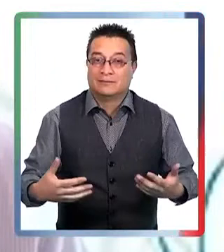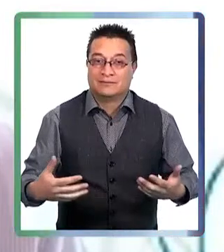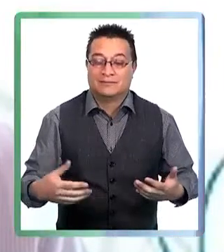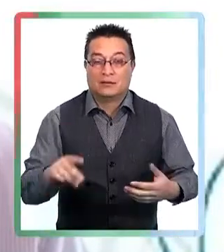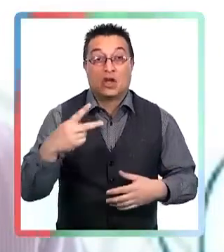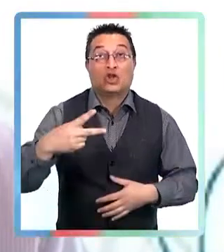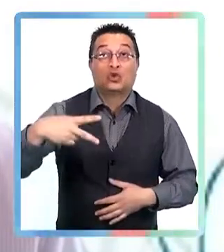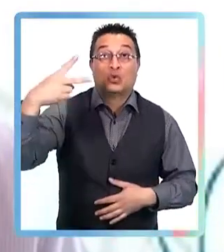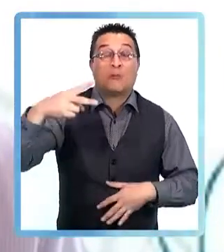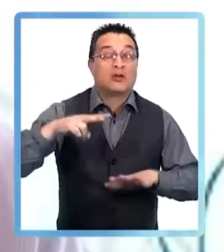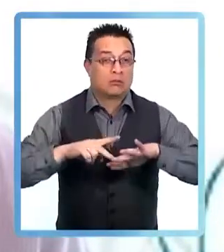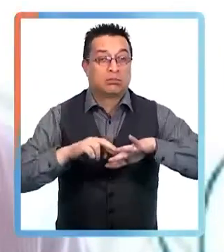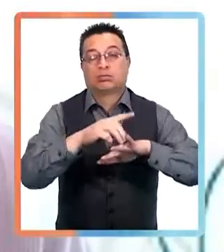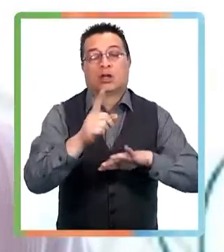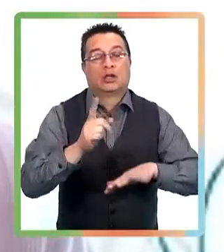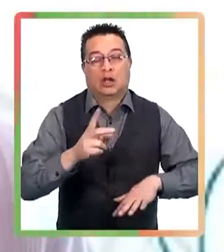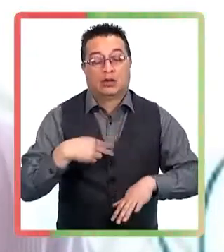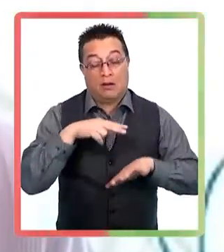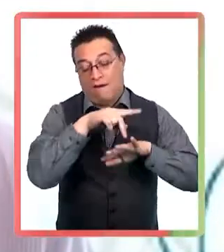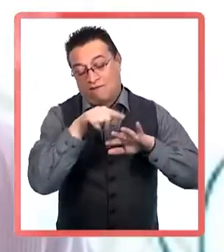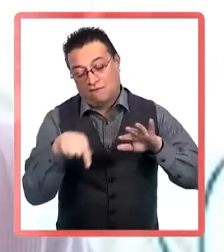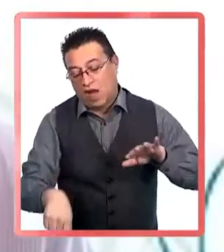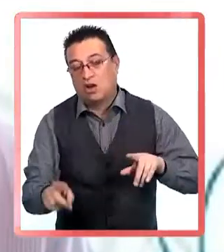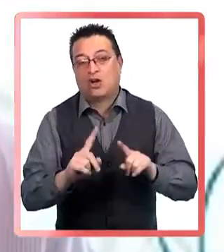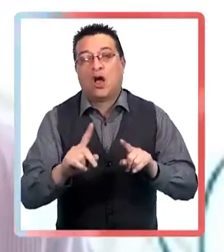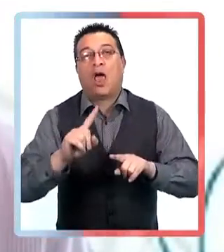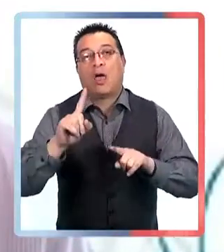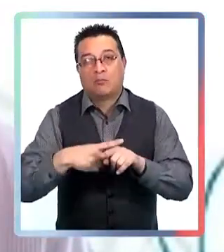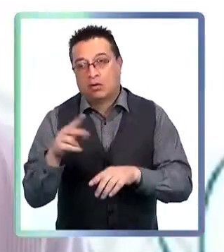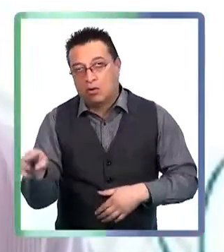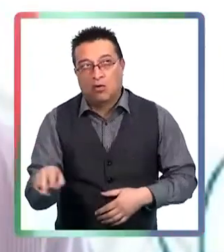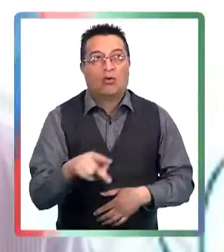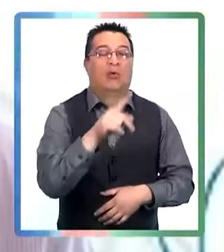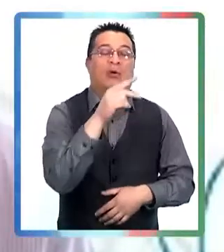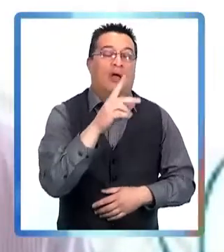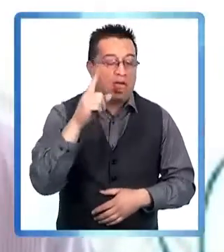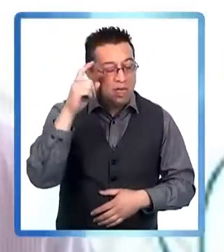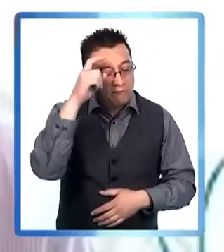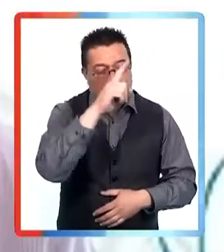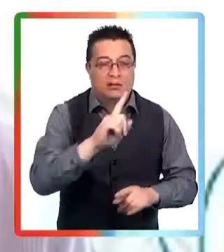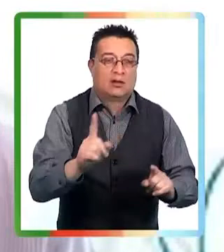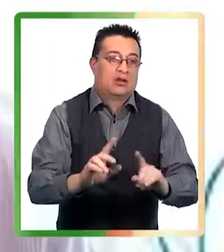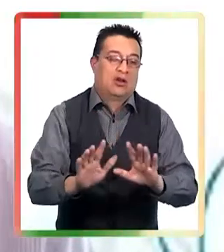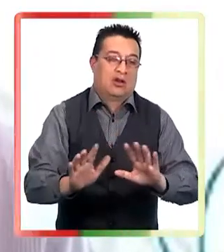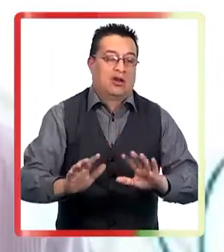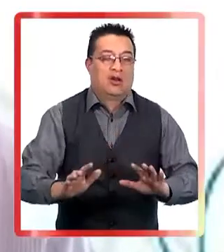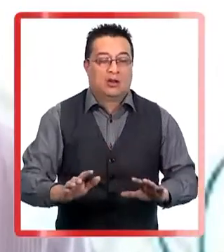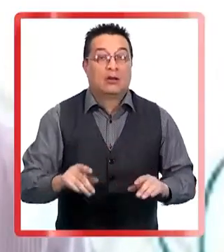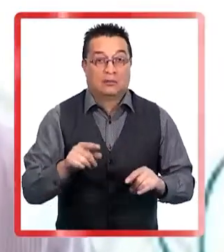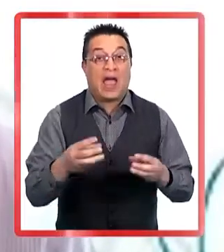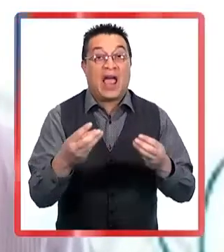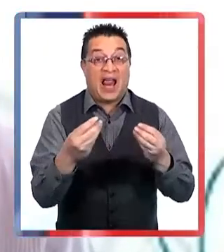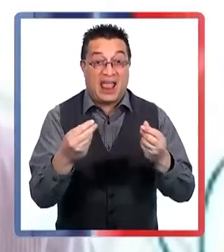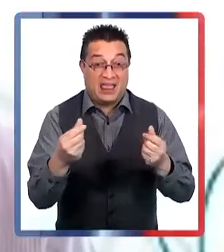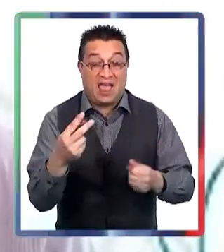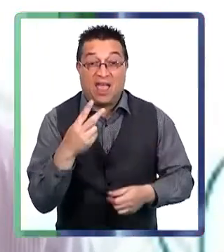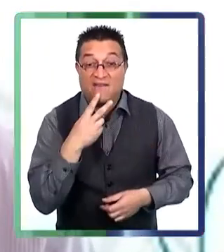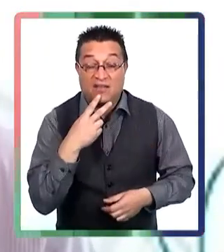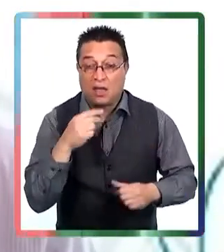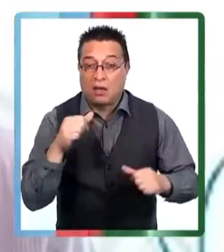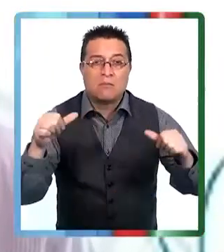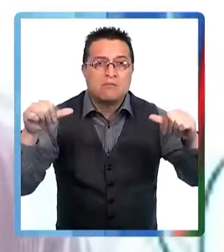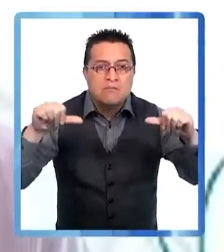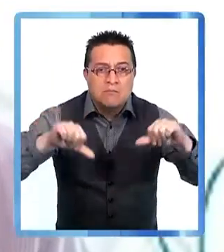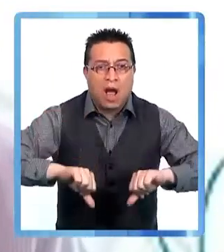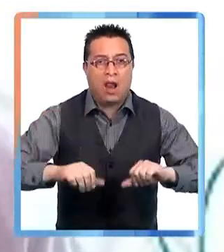O cuando viven en un segundo piso dicen, no, yo no bajo al primer piso porque después tengo que subir y subir me cuesta mucho. Esa calidad de vida